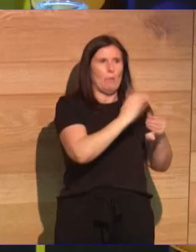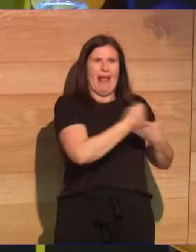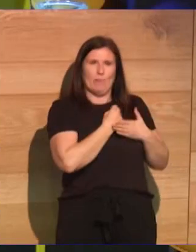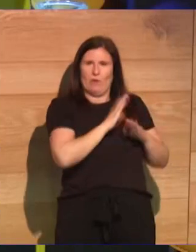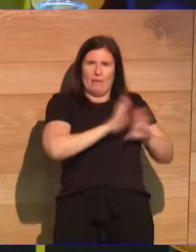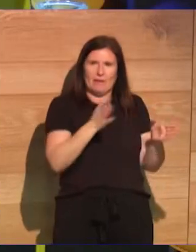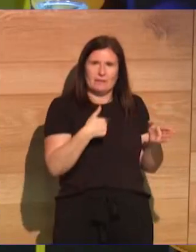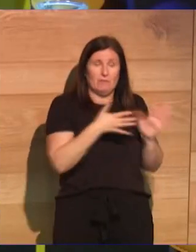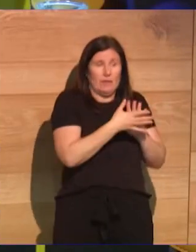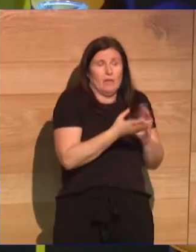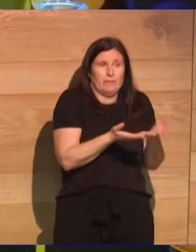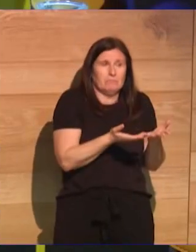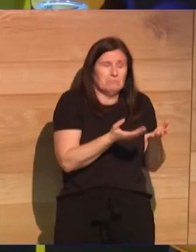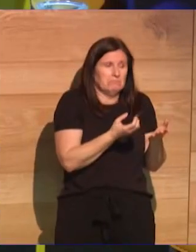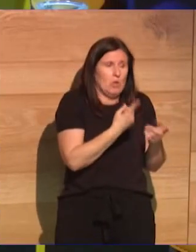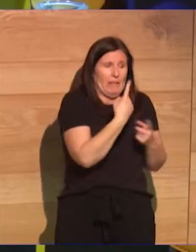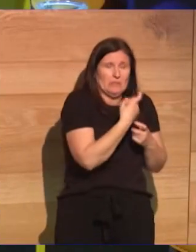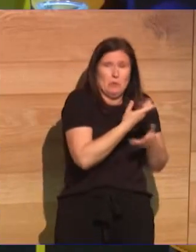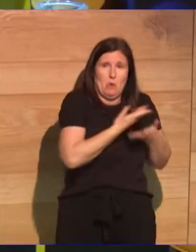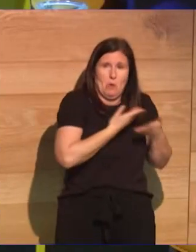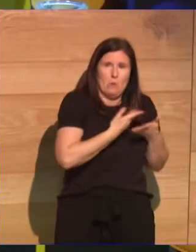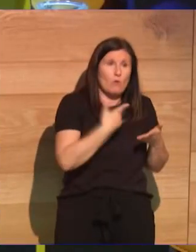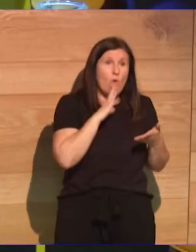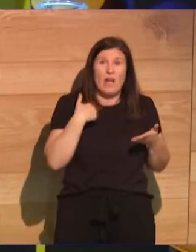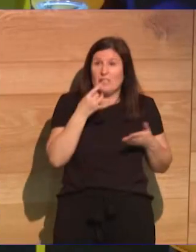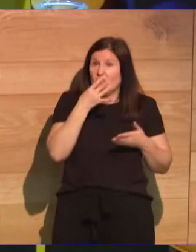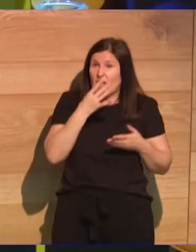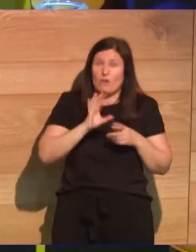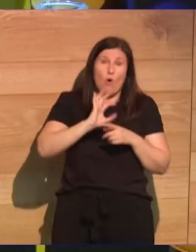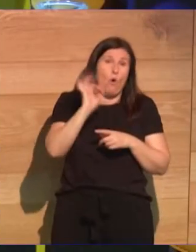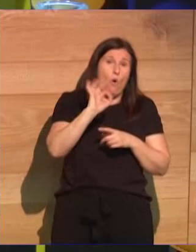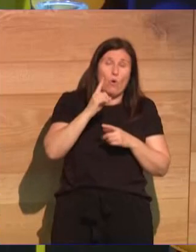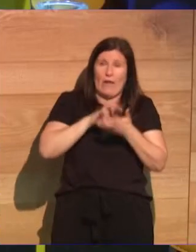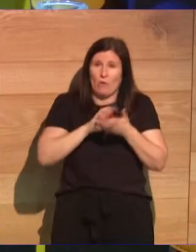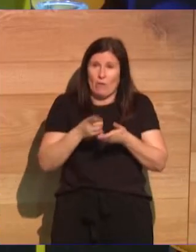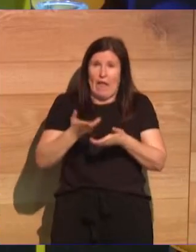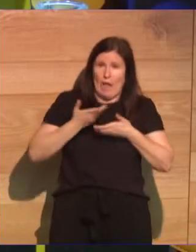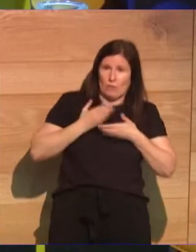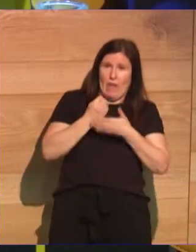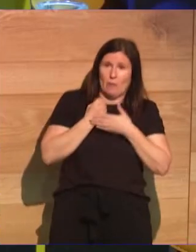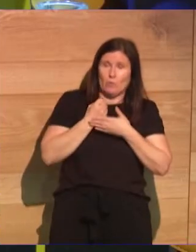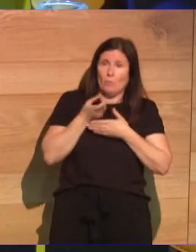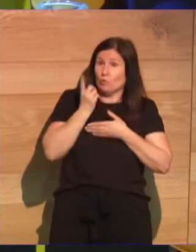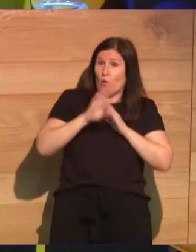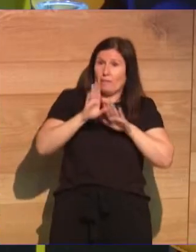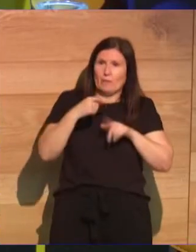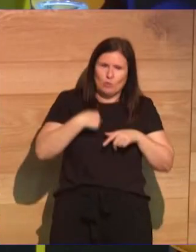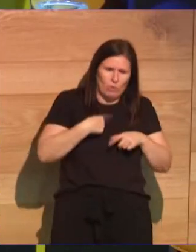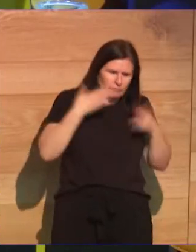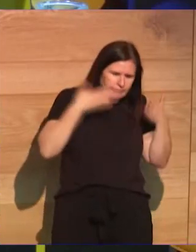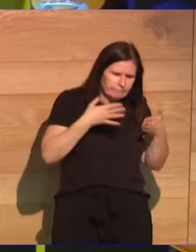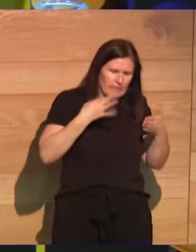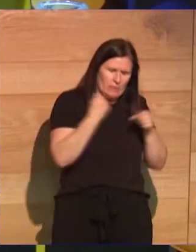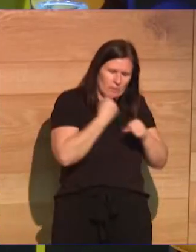tienen una herramienta, pues como antes tenían una enciclopedia, ¿no? O una calculadora. Les está ayudando a tener más